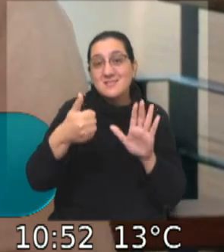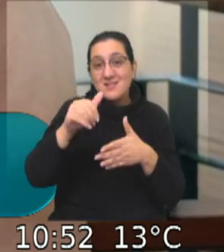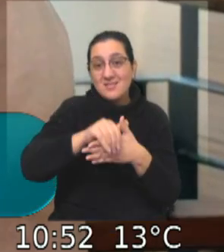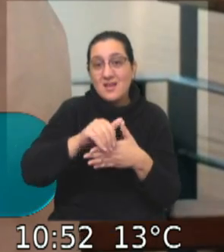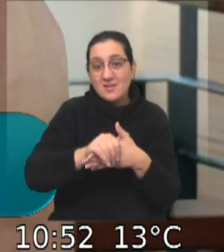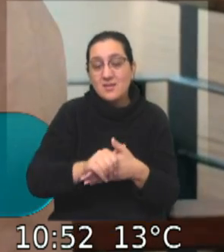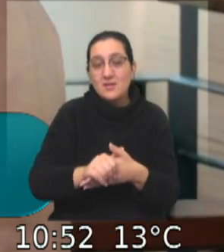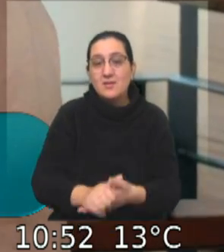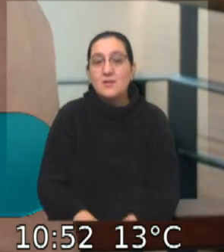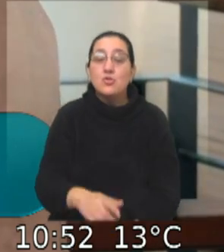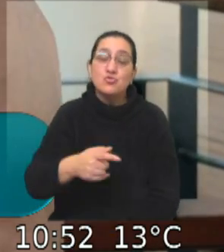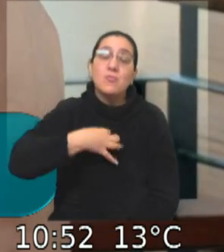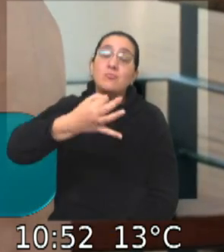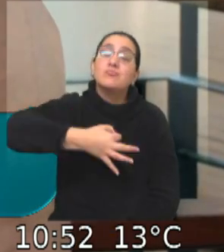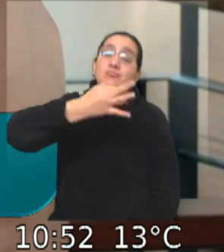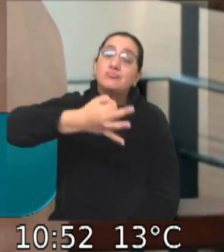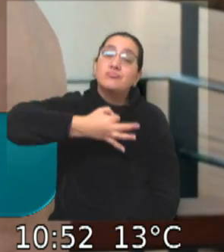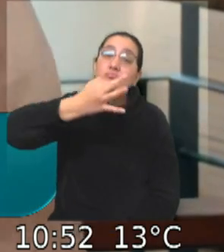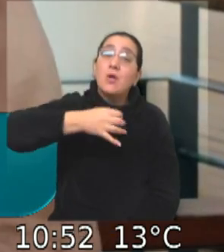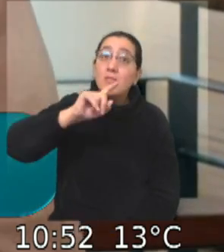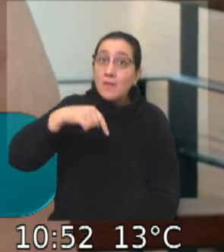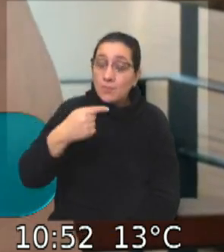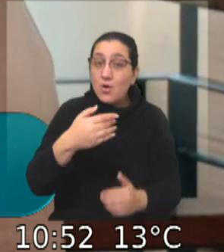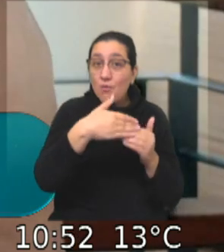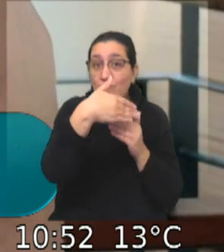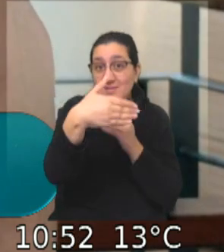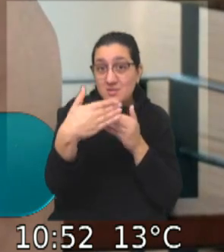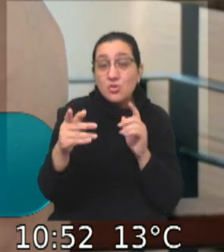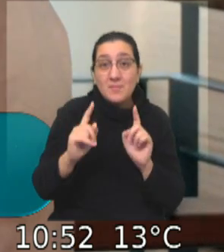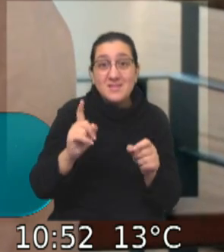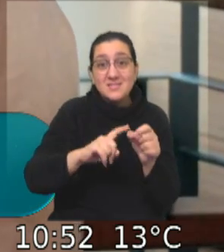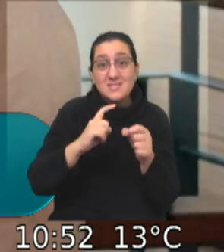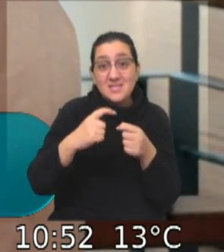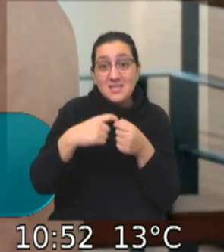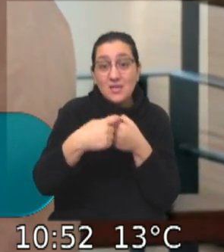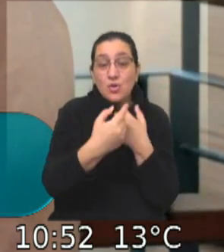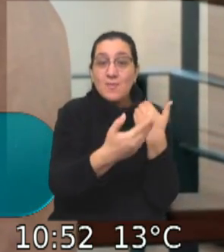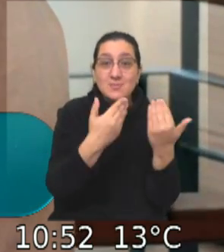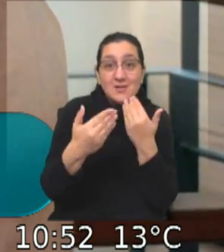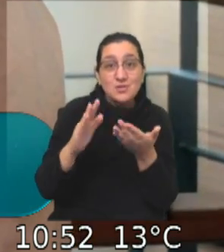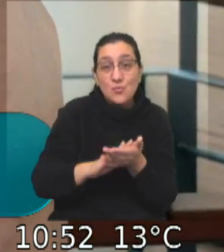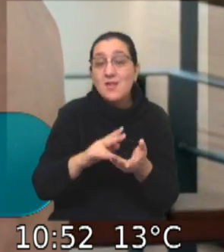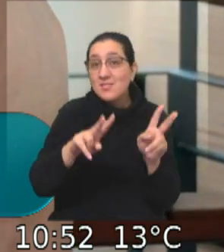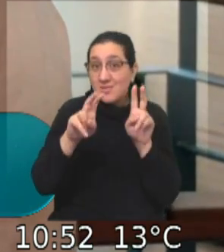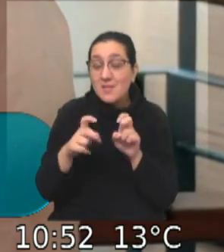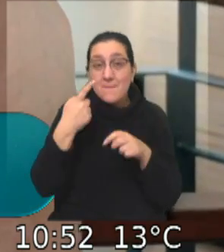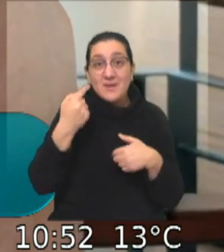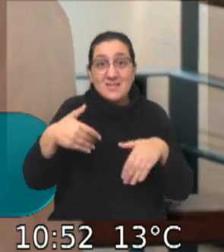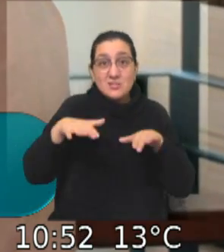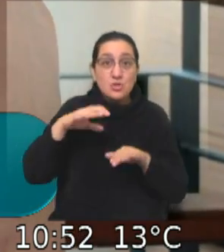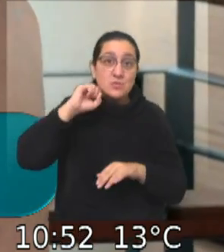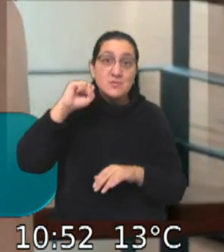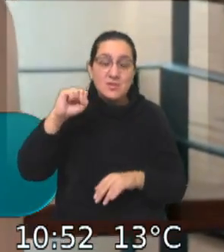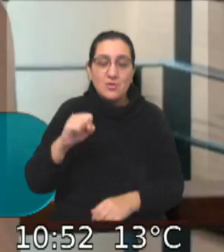pequeña exposición nuestra y después los vecinos, las vecinas, el propio sindicato, hablaremos sobre estos temas. ¿Qué